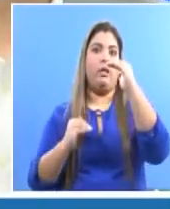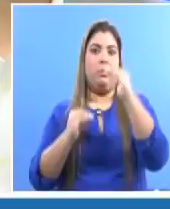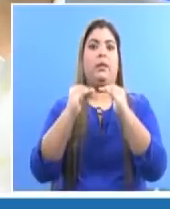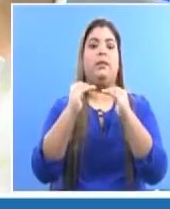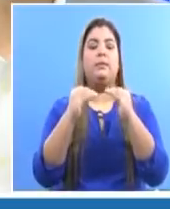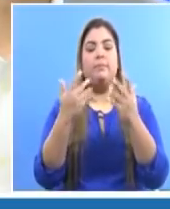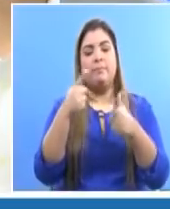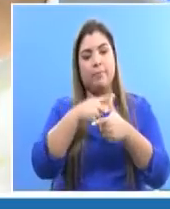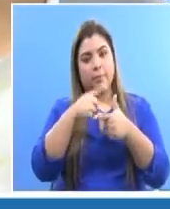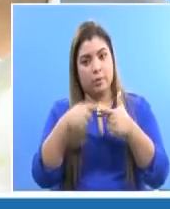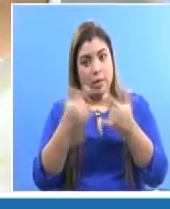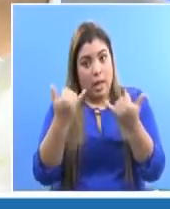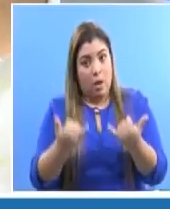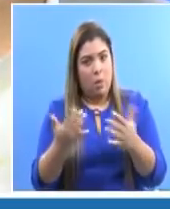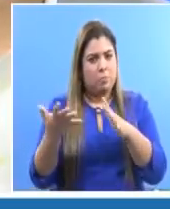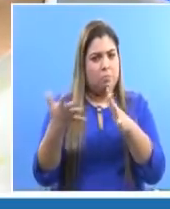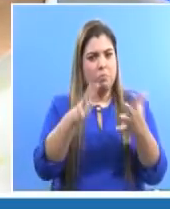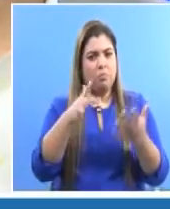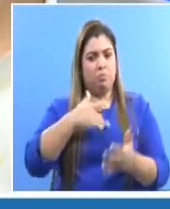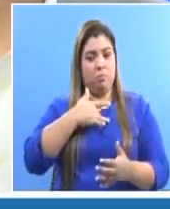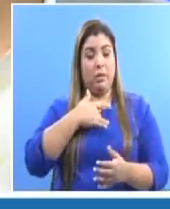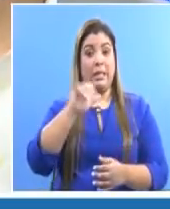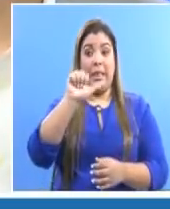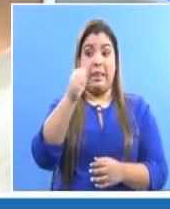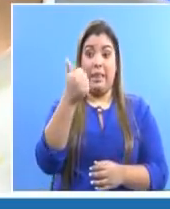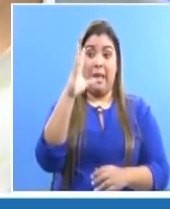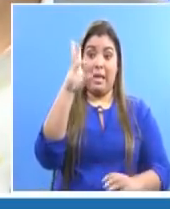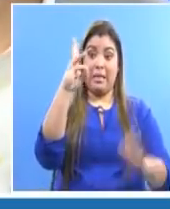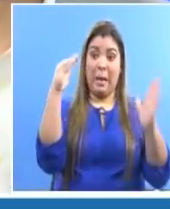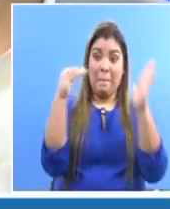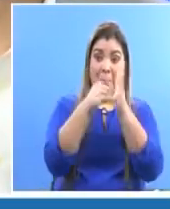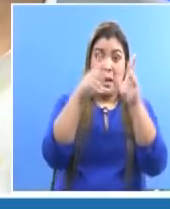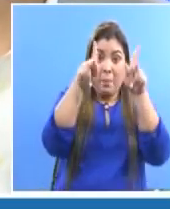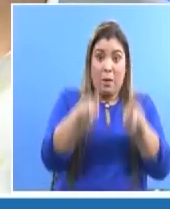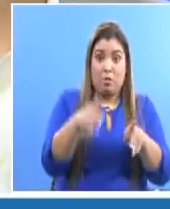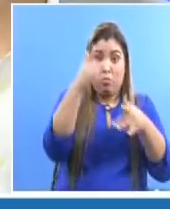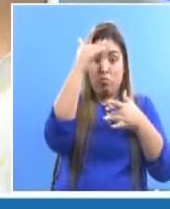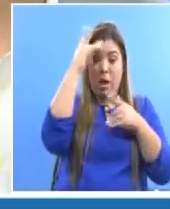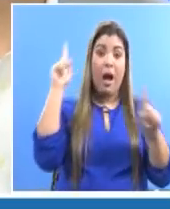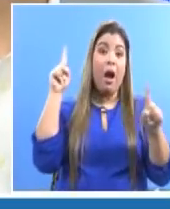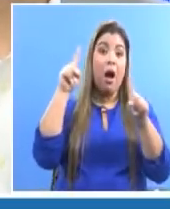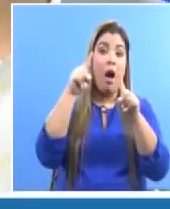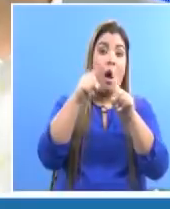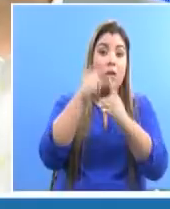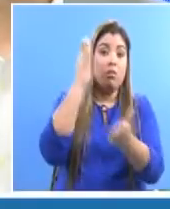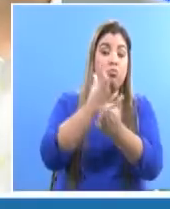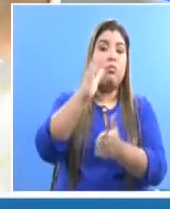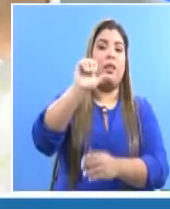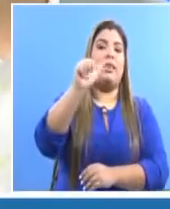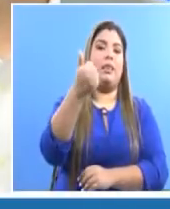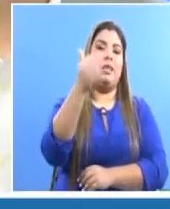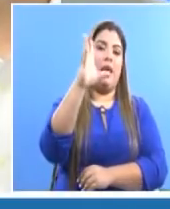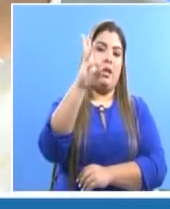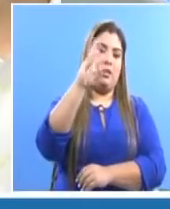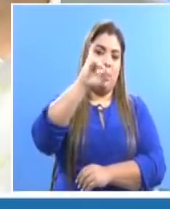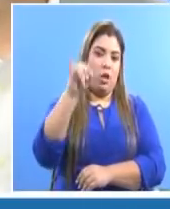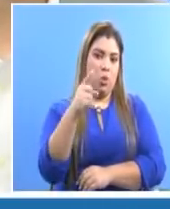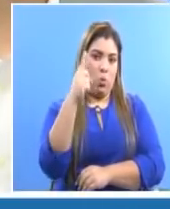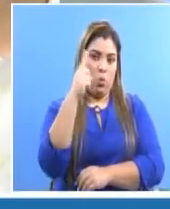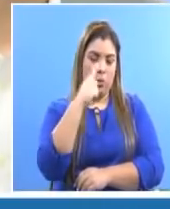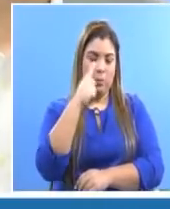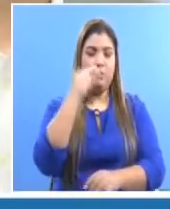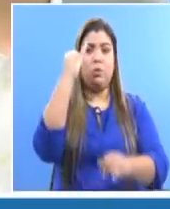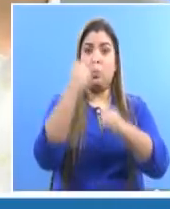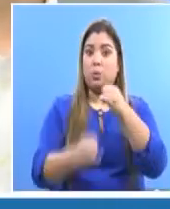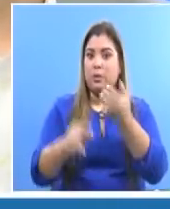observamos ahora de que tenemos cerca de 16.000 casos hasta el 6 de junio, que fue cuando terminó la última semana